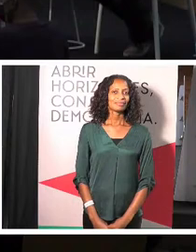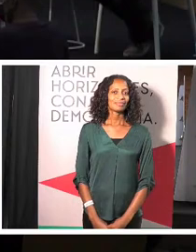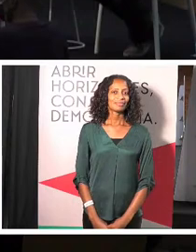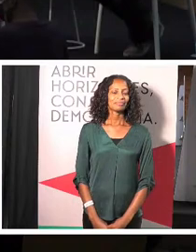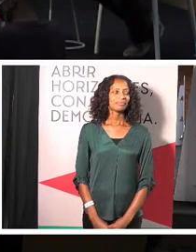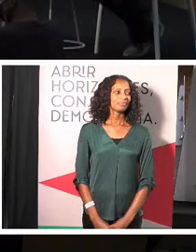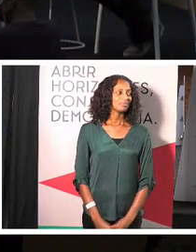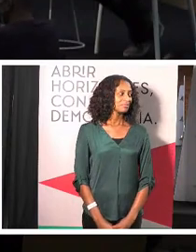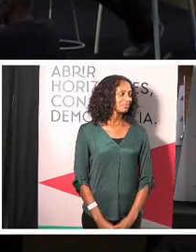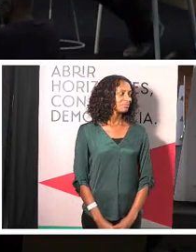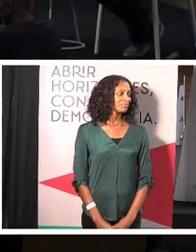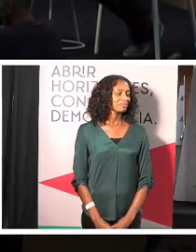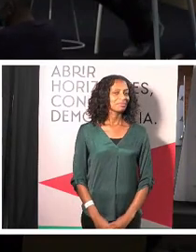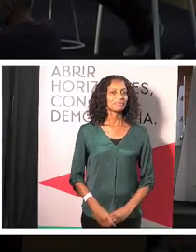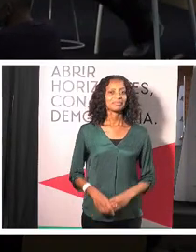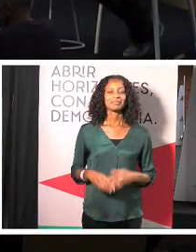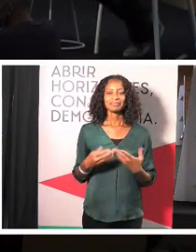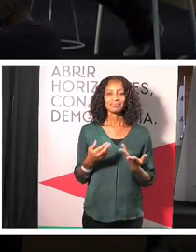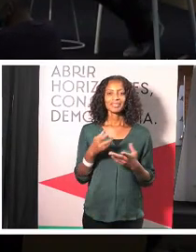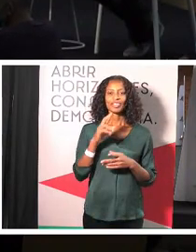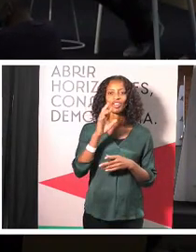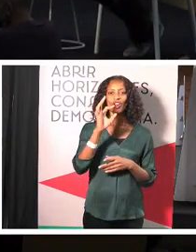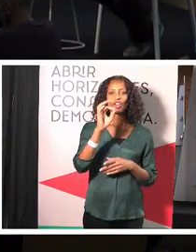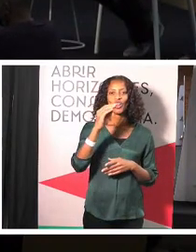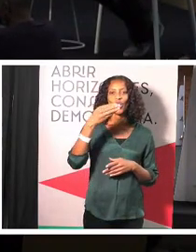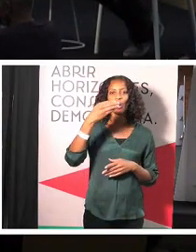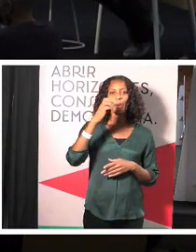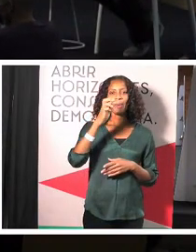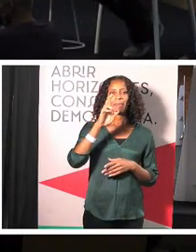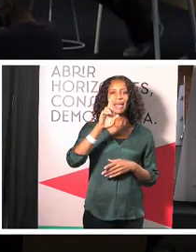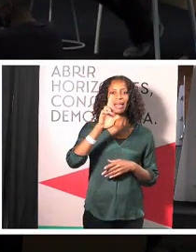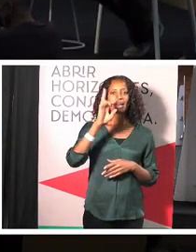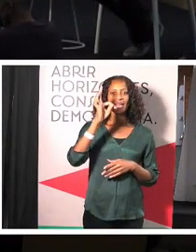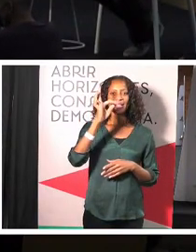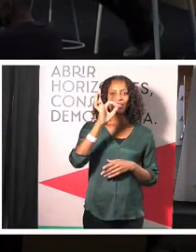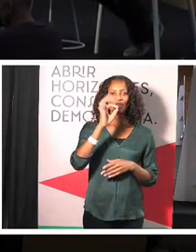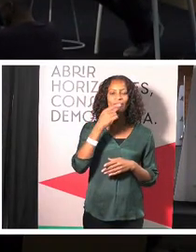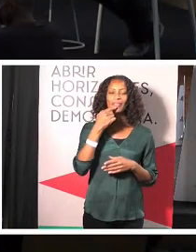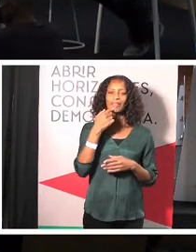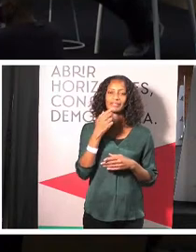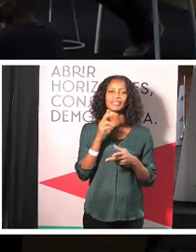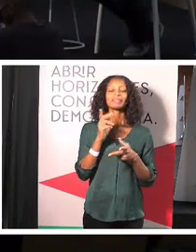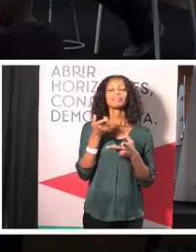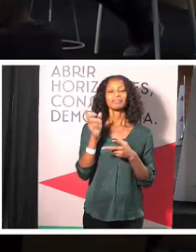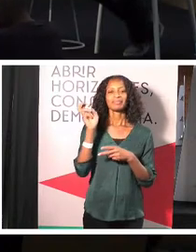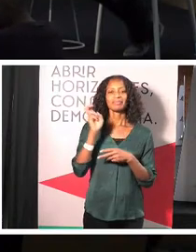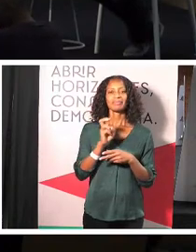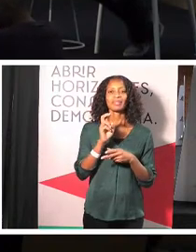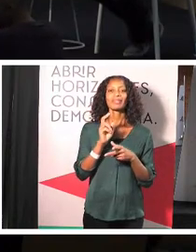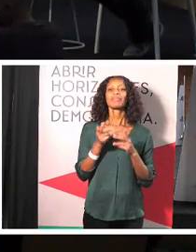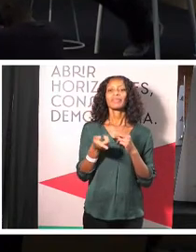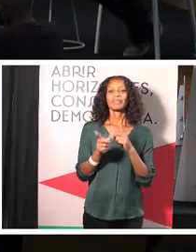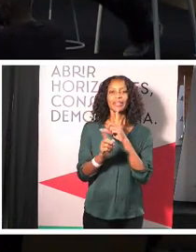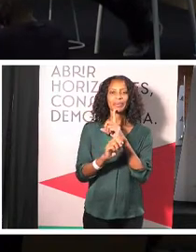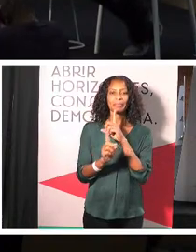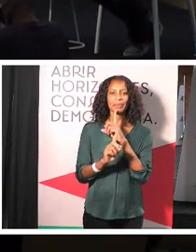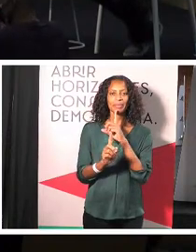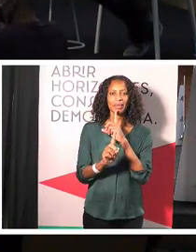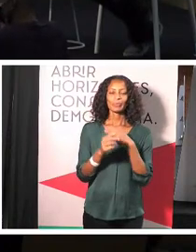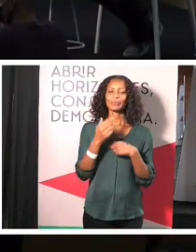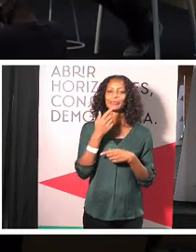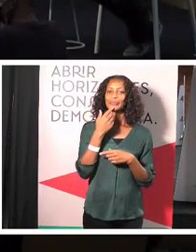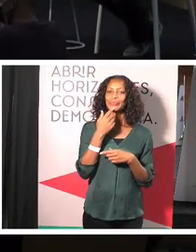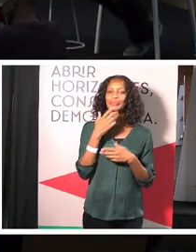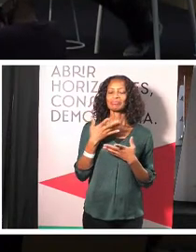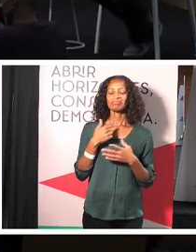Y bueno, el otro día iba yo paseando por mi ciudad, por Bilbao, y me encontré en la calle